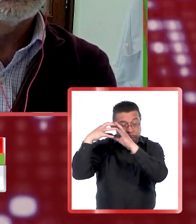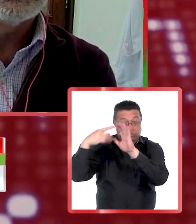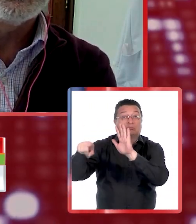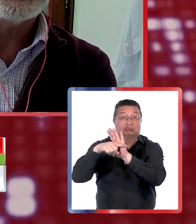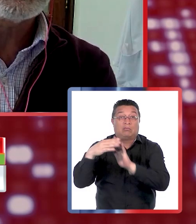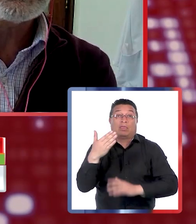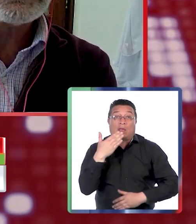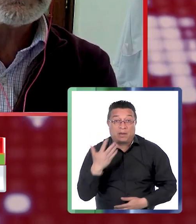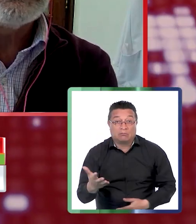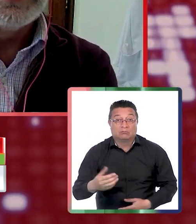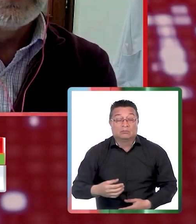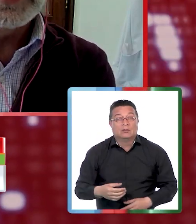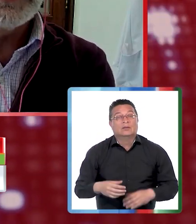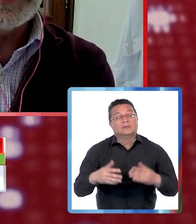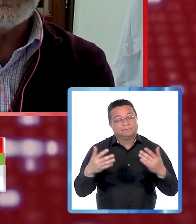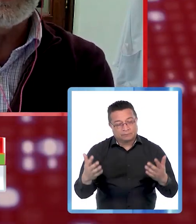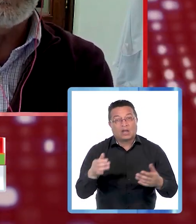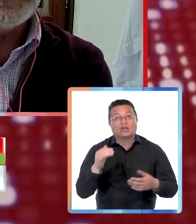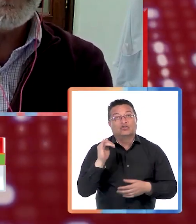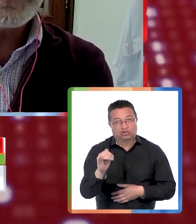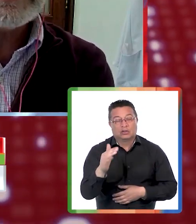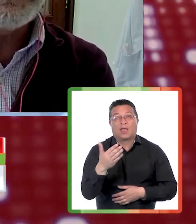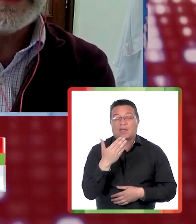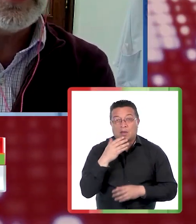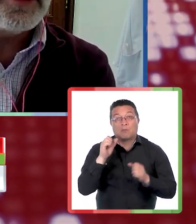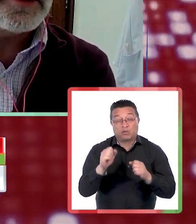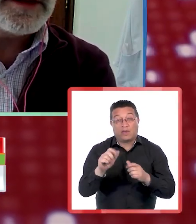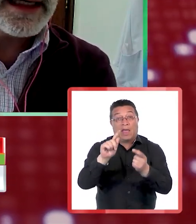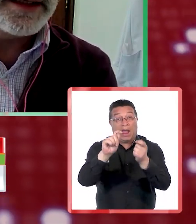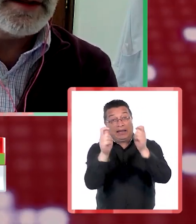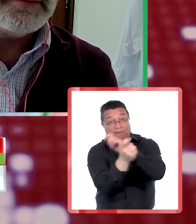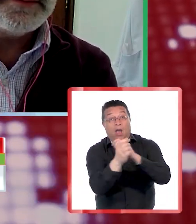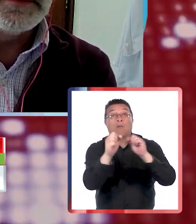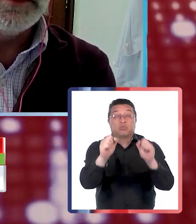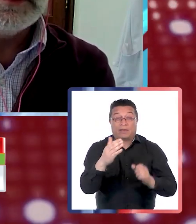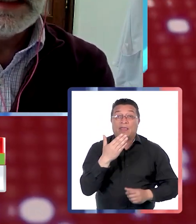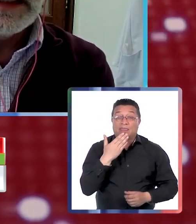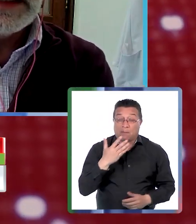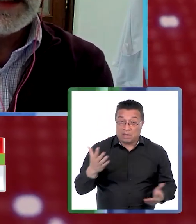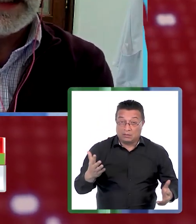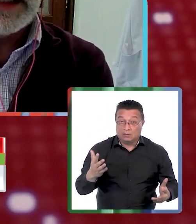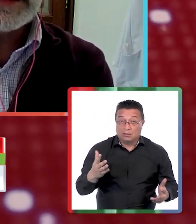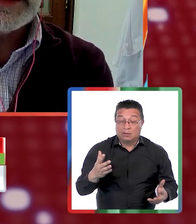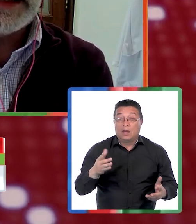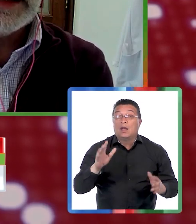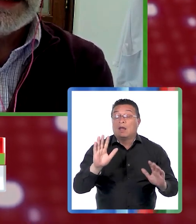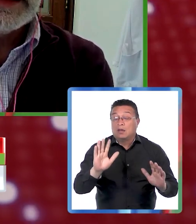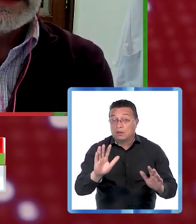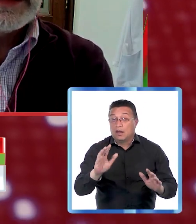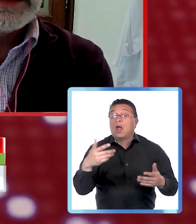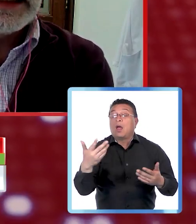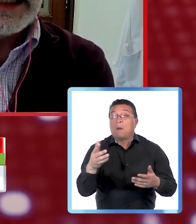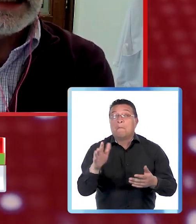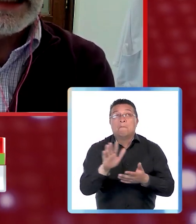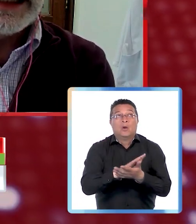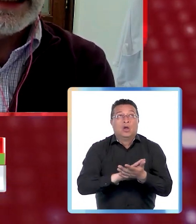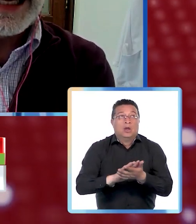cabeza. Por supuesto, bueno, puede ocurrir también todo lo contrario, ¿sí? Que es que